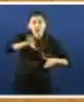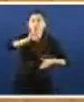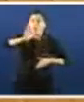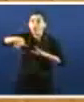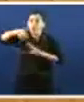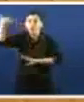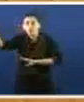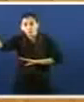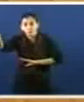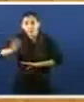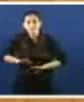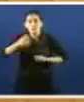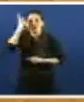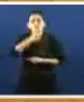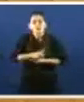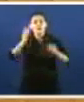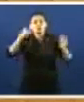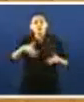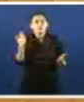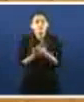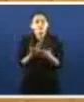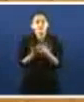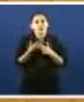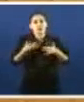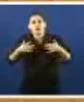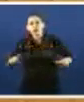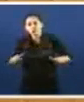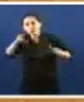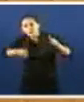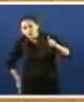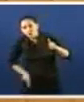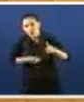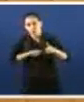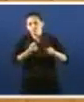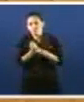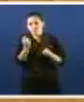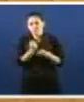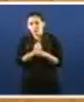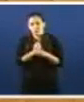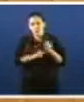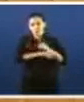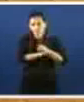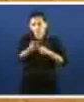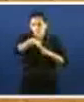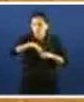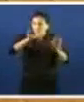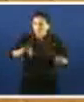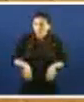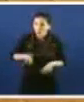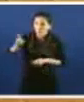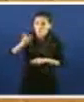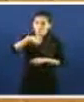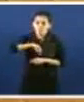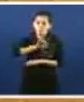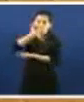e que sabemos que non teñen ninha cualificación ninha profesionalización dos traballadores do mar de noso país Eso é certo Os